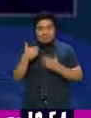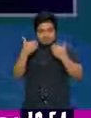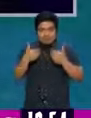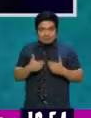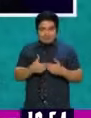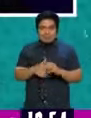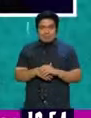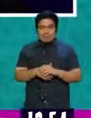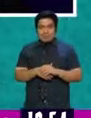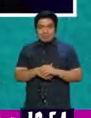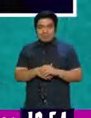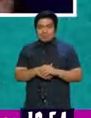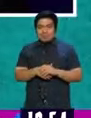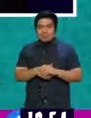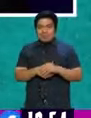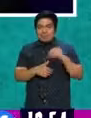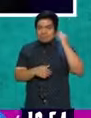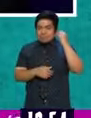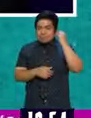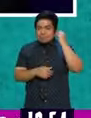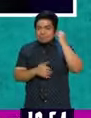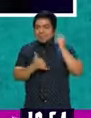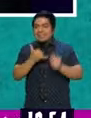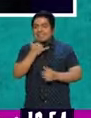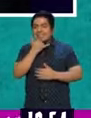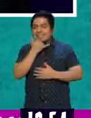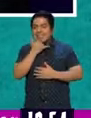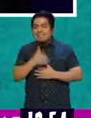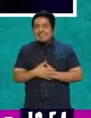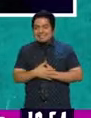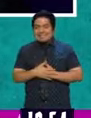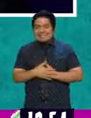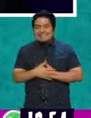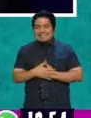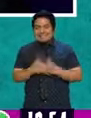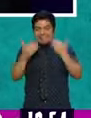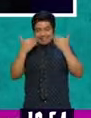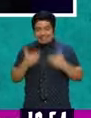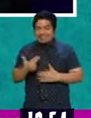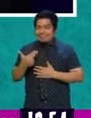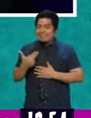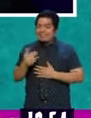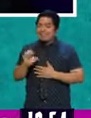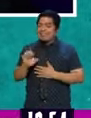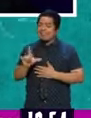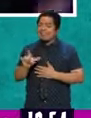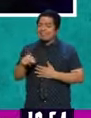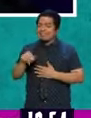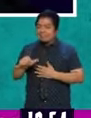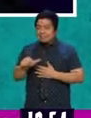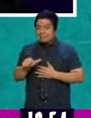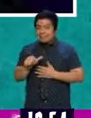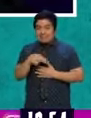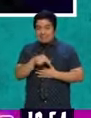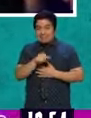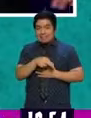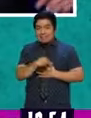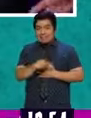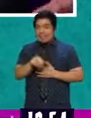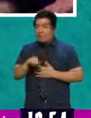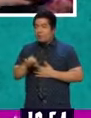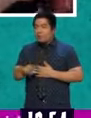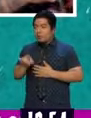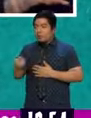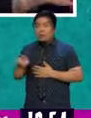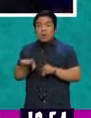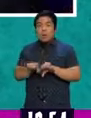Bueno, yo soy. Ok. Bueno, pues yo soy Elena de Niña Zombie. ¿Y usted, préstame